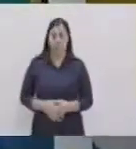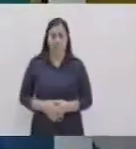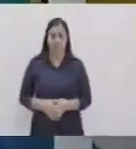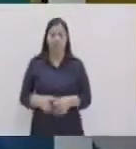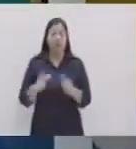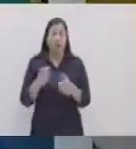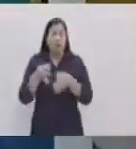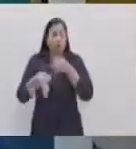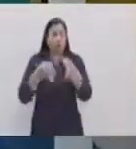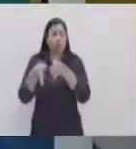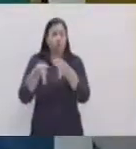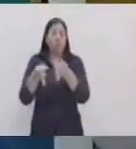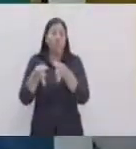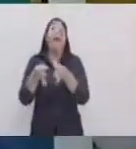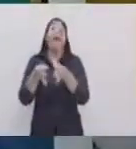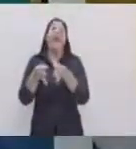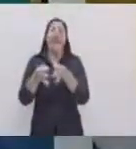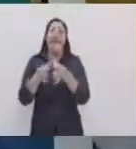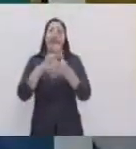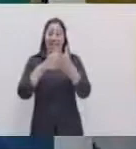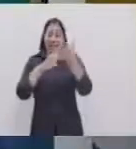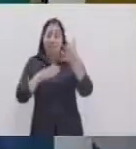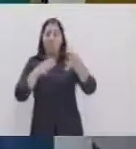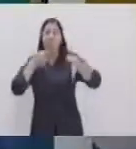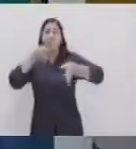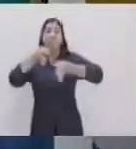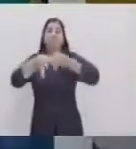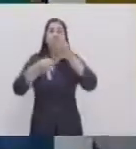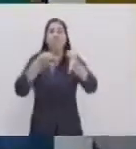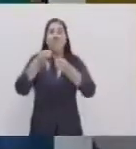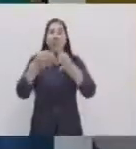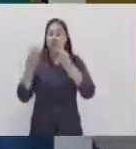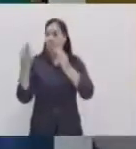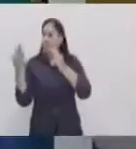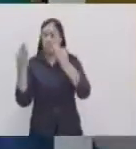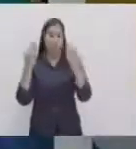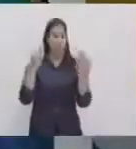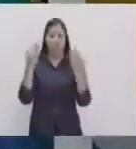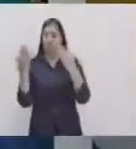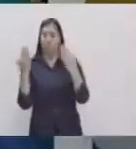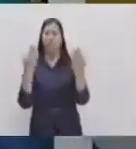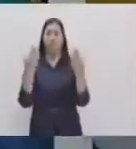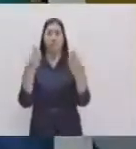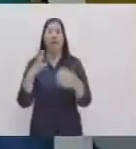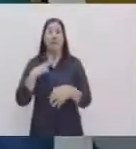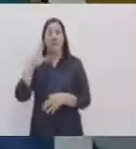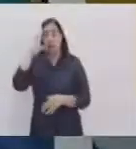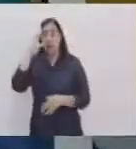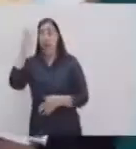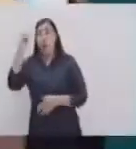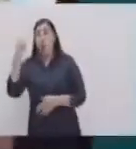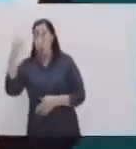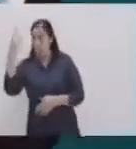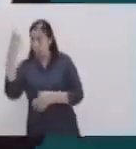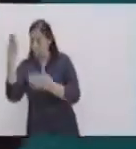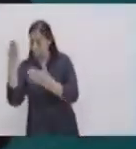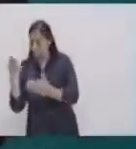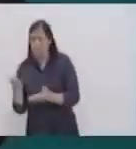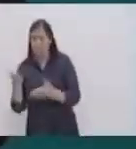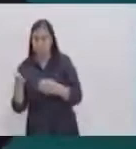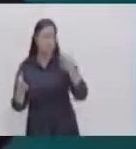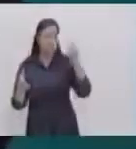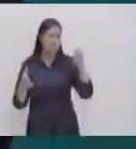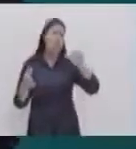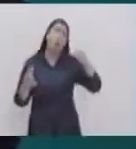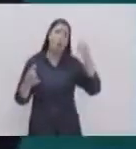un argumento de contraste. ¿Por qué? Porque nos están planteando dos hechos. Tenemos la opinión de una persona que indica que la Tierra es